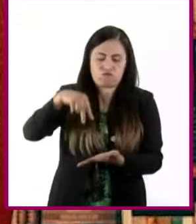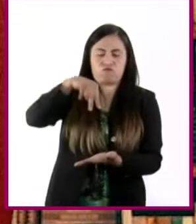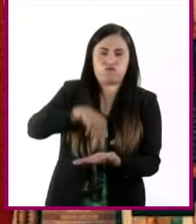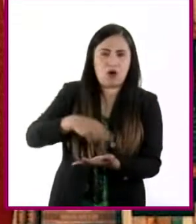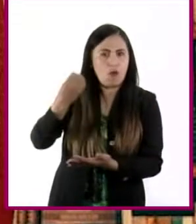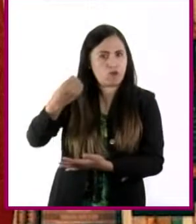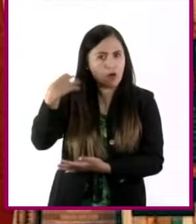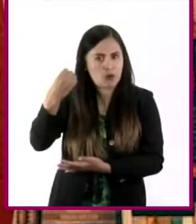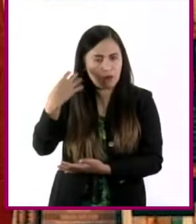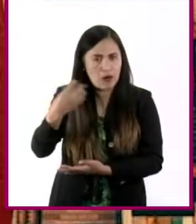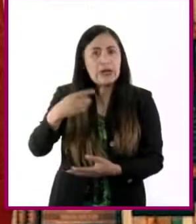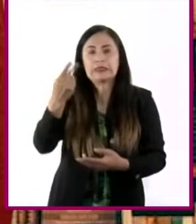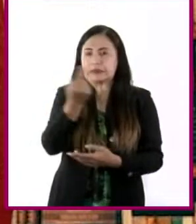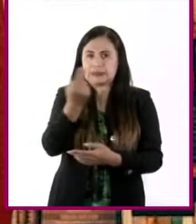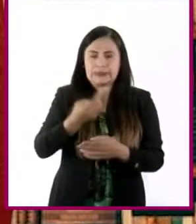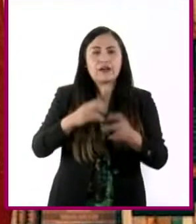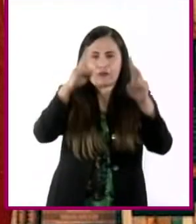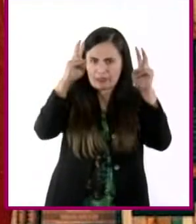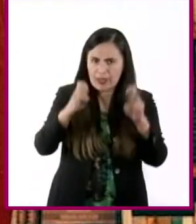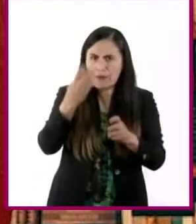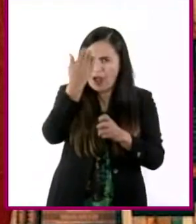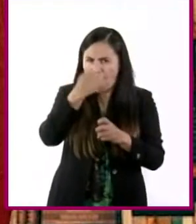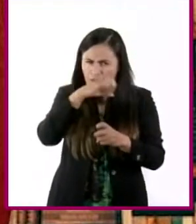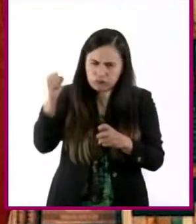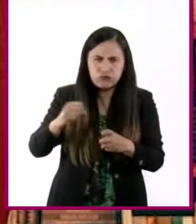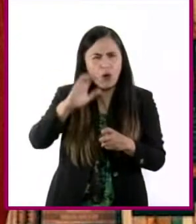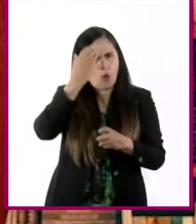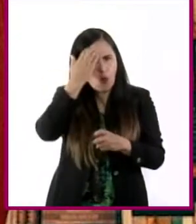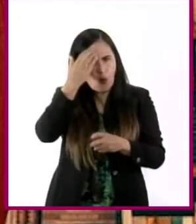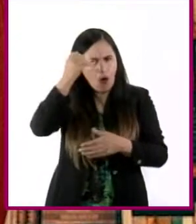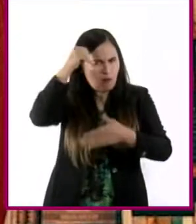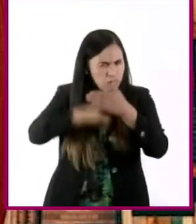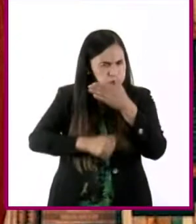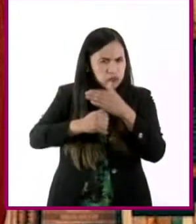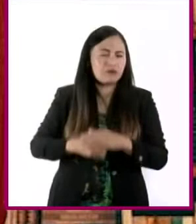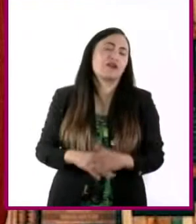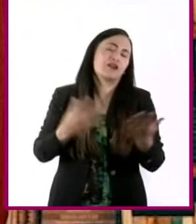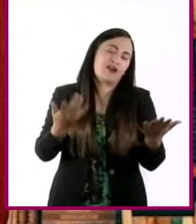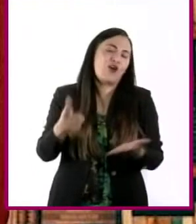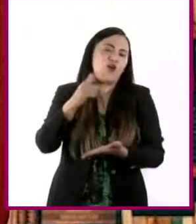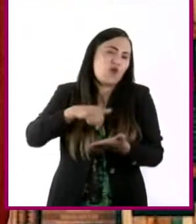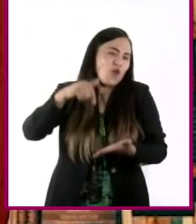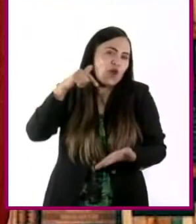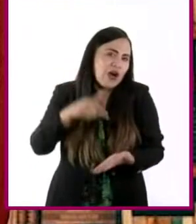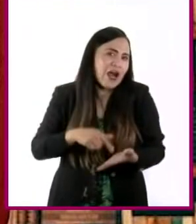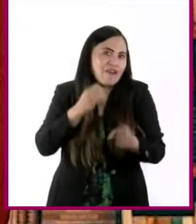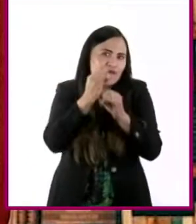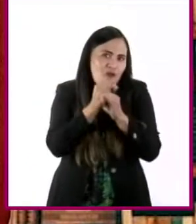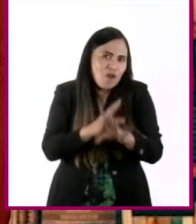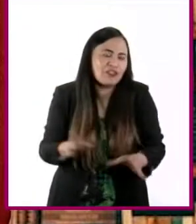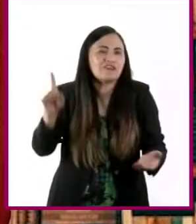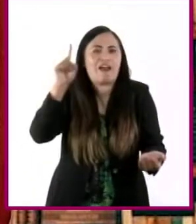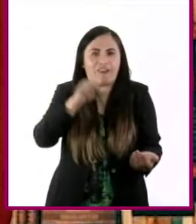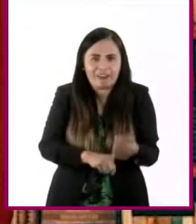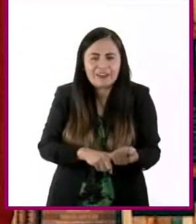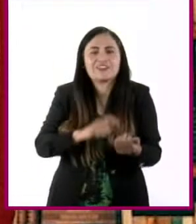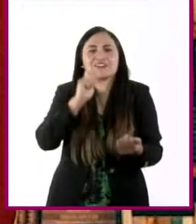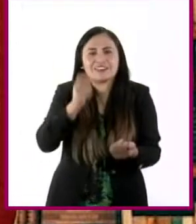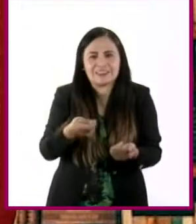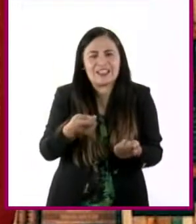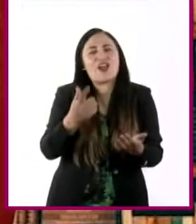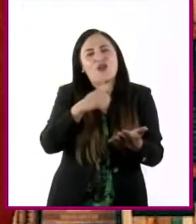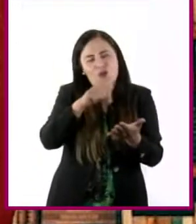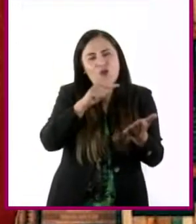o conocer lo más posible del tema que abordará. Y uno de los mejores lugares en donde pueden encontrar la información que necesitarán es